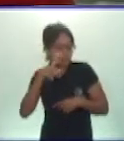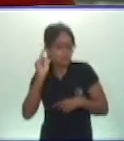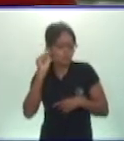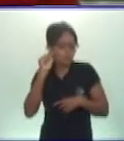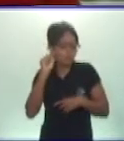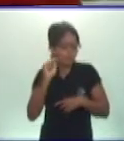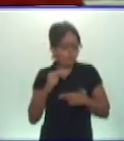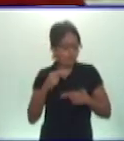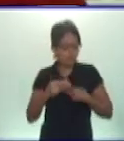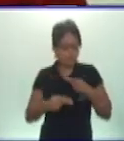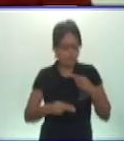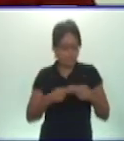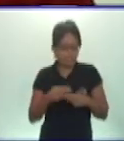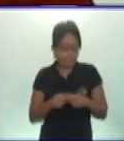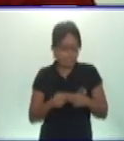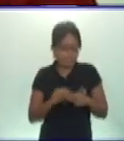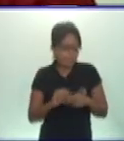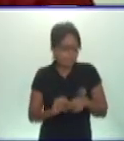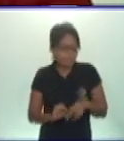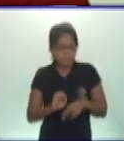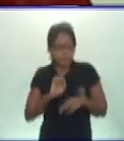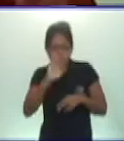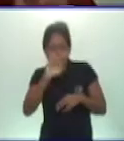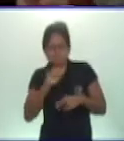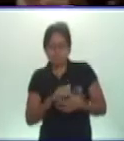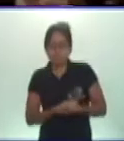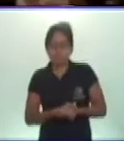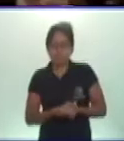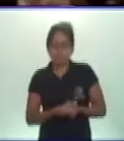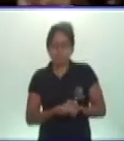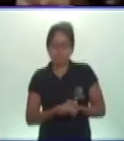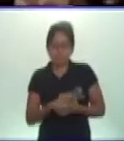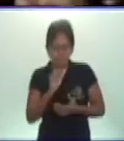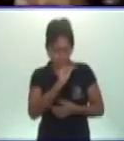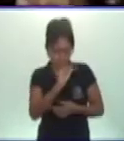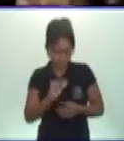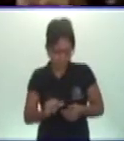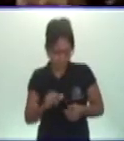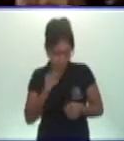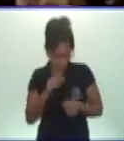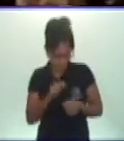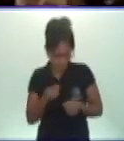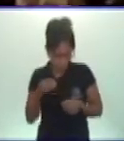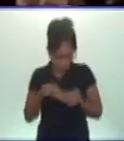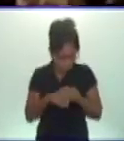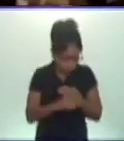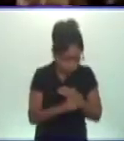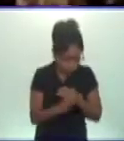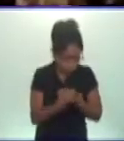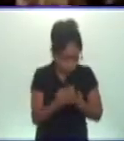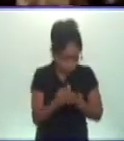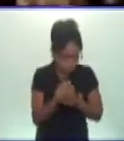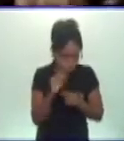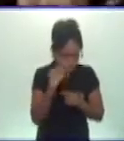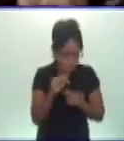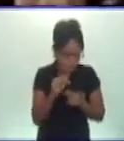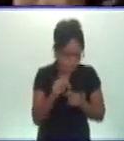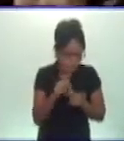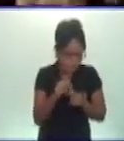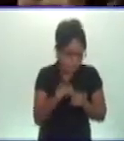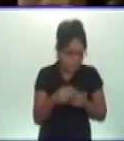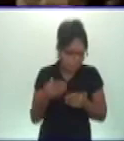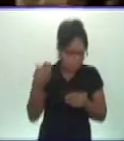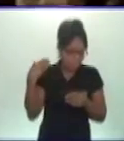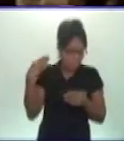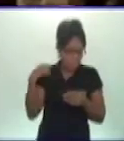un poco más al norte, entrando por ese propio río, en un antiguo hato de indígenas de esa